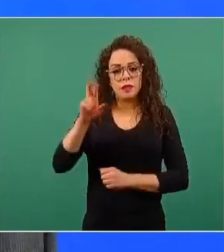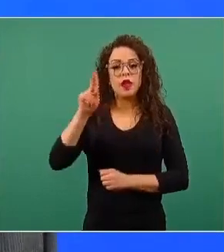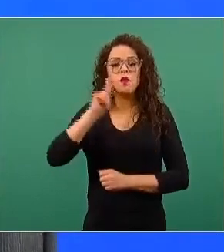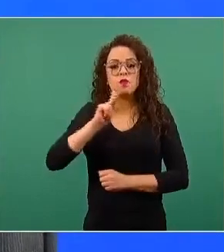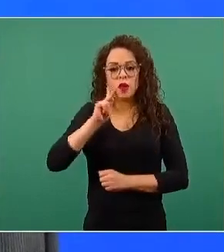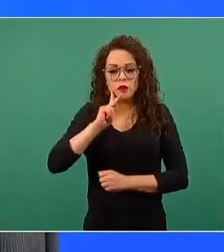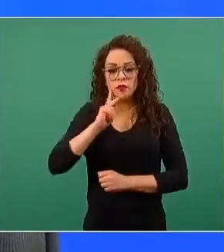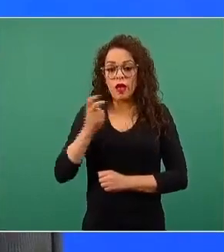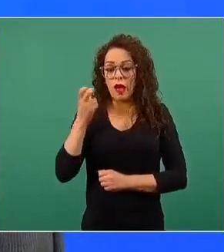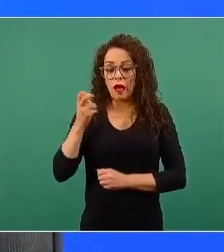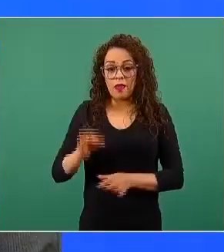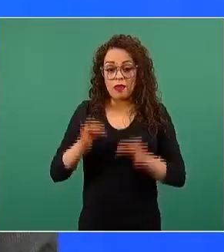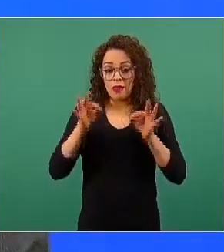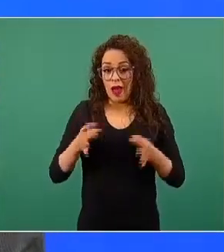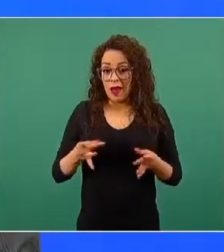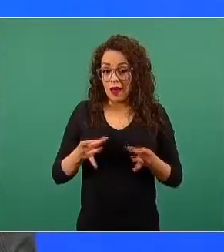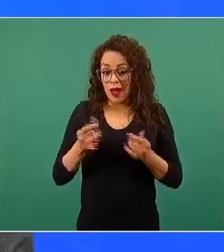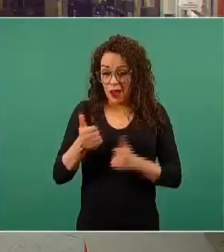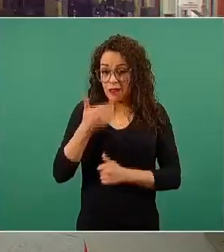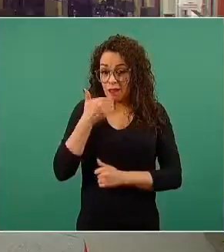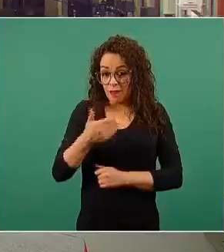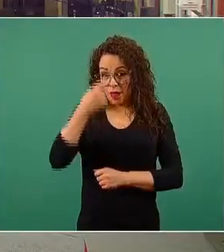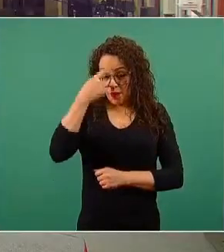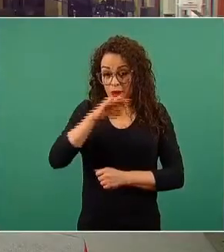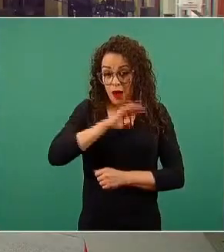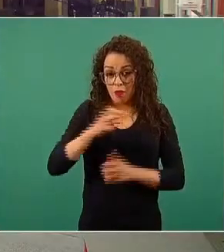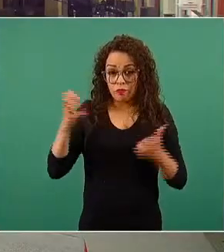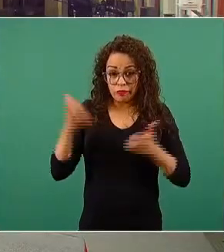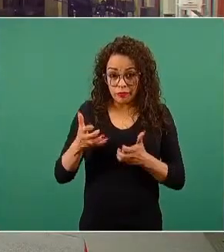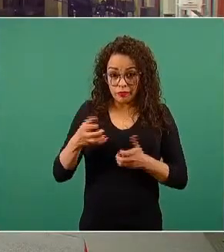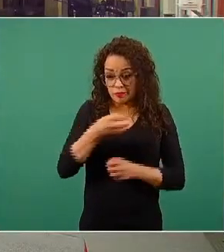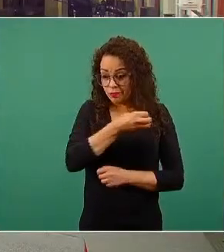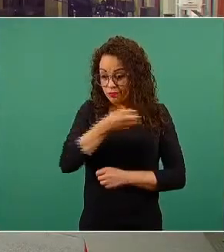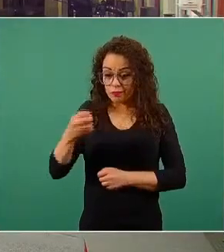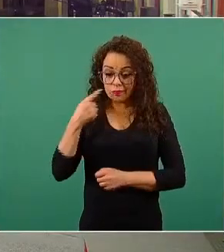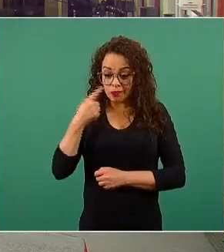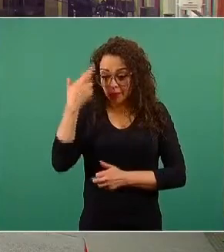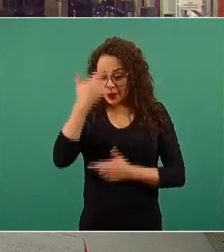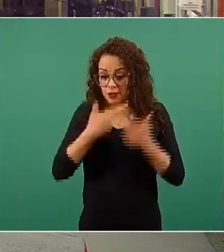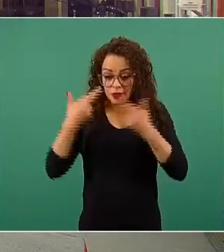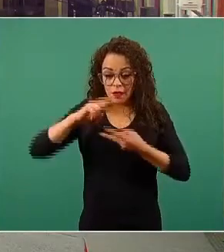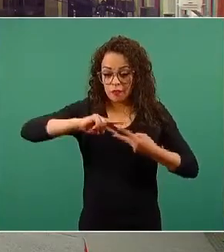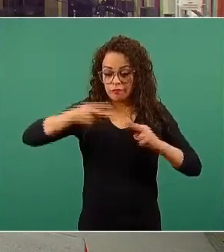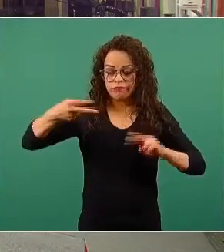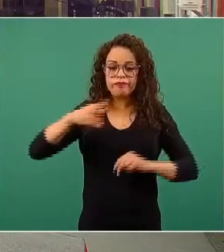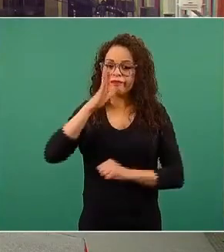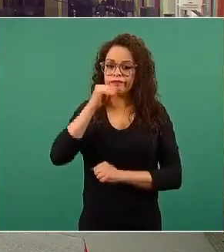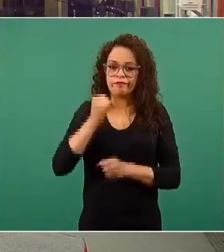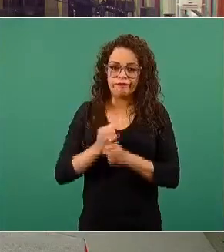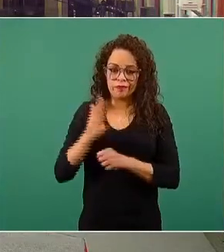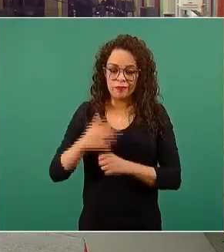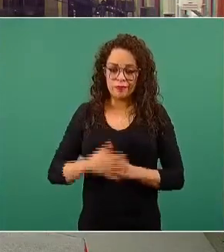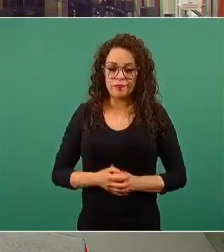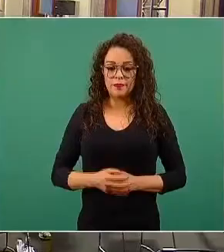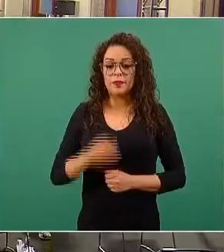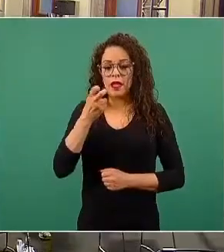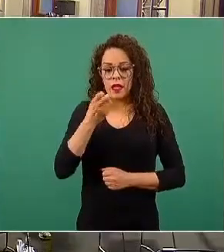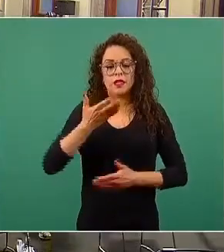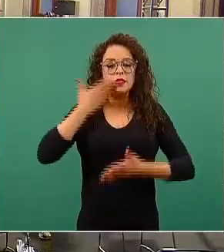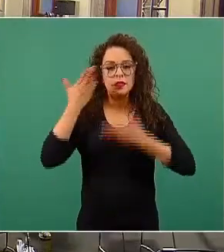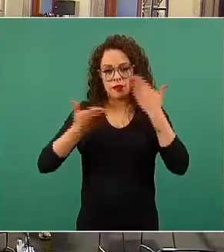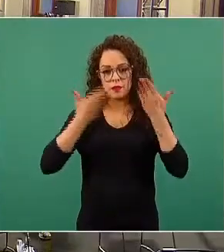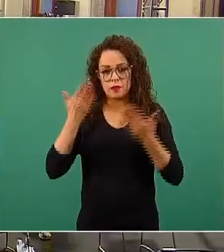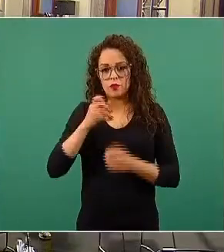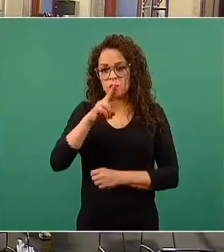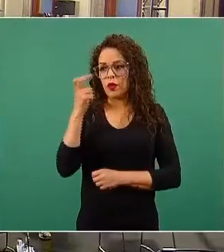ya no tenían la calidad o el tiempo suficiente para llevar a cabo la secuenciación. Ese es el resumen, digamos, del estudio de brote. Nada más, si nos